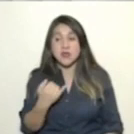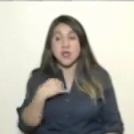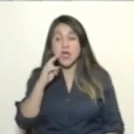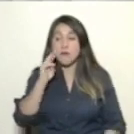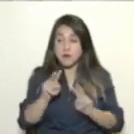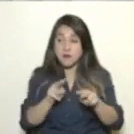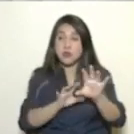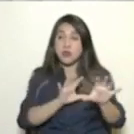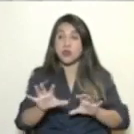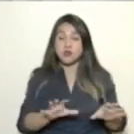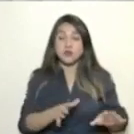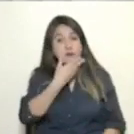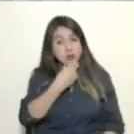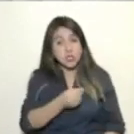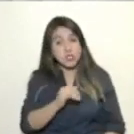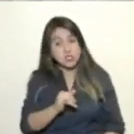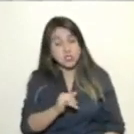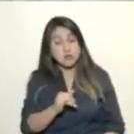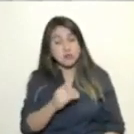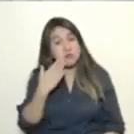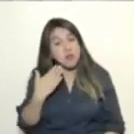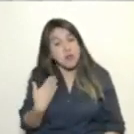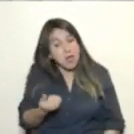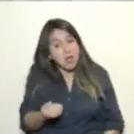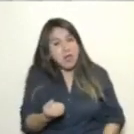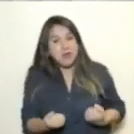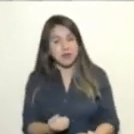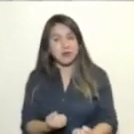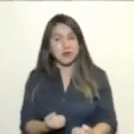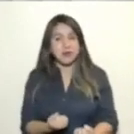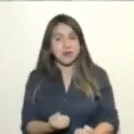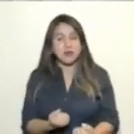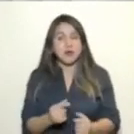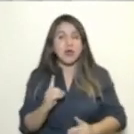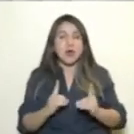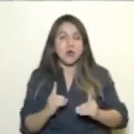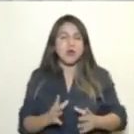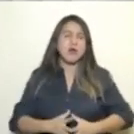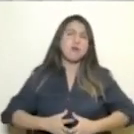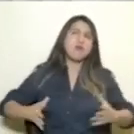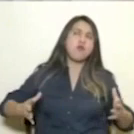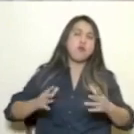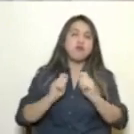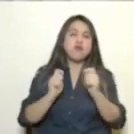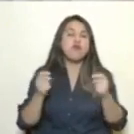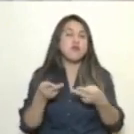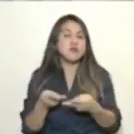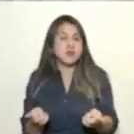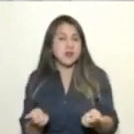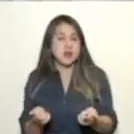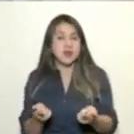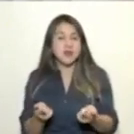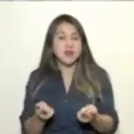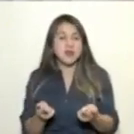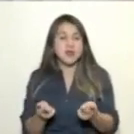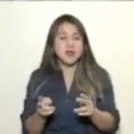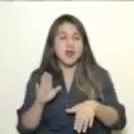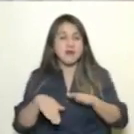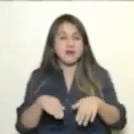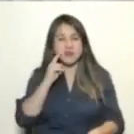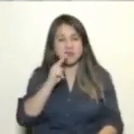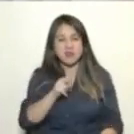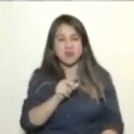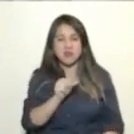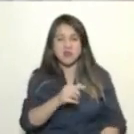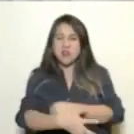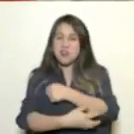visto gestos bonitos. Otros gestos los he visto que han sido demasiado publicitados y me han parecido a ratos un poquito